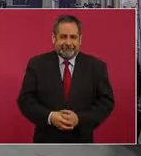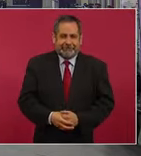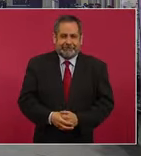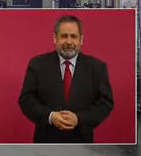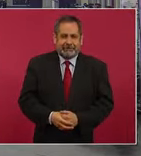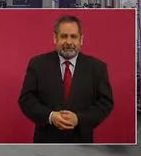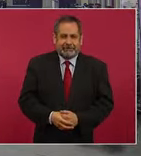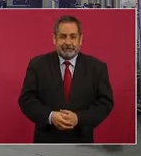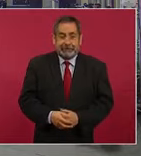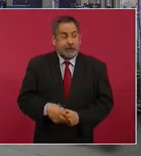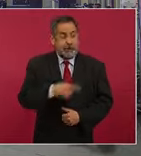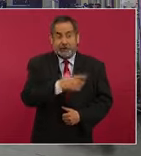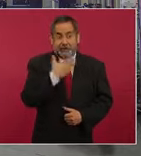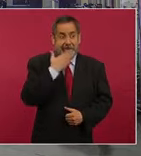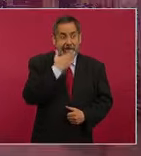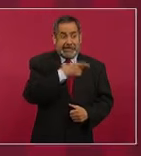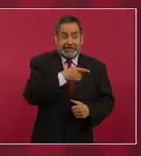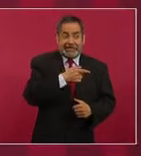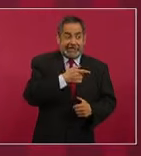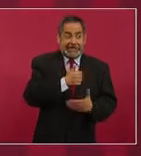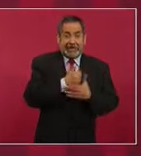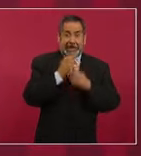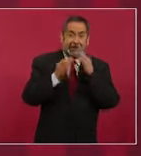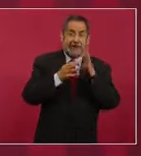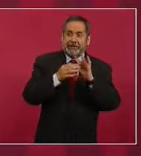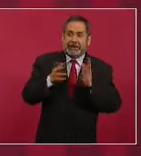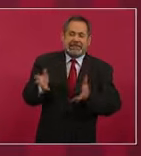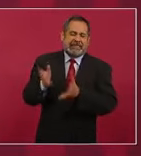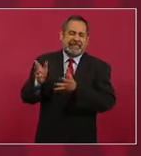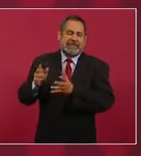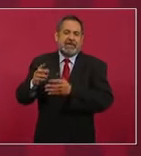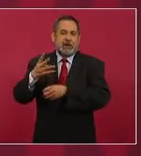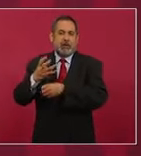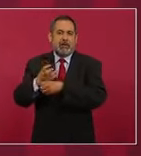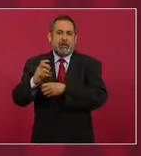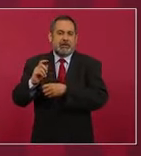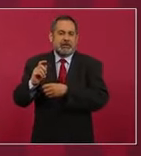Son muy buenos promotores del movimiento.